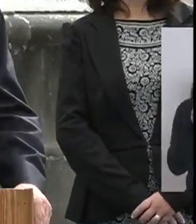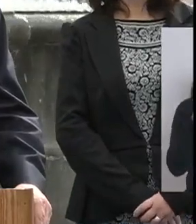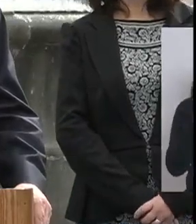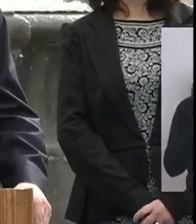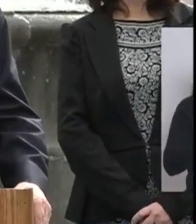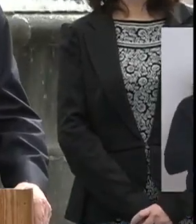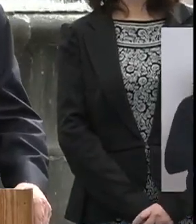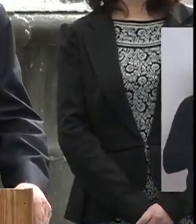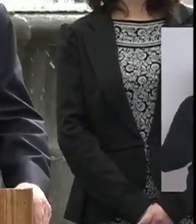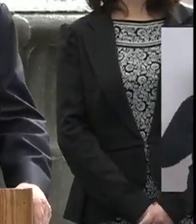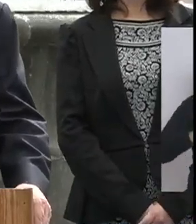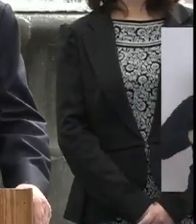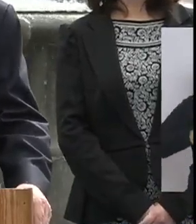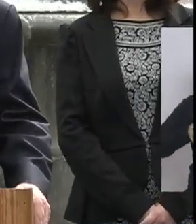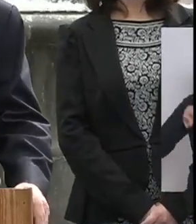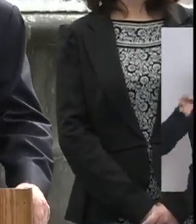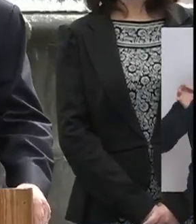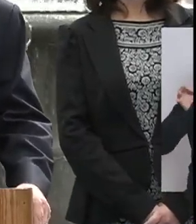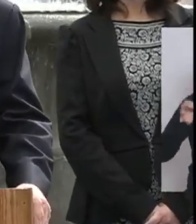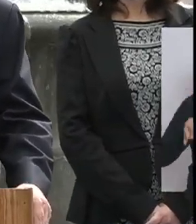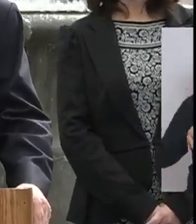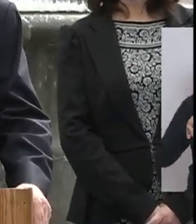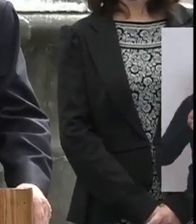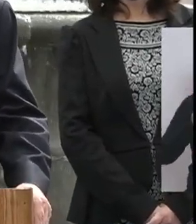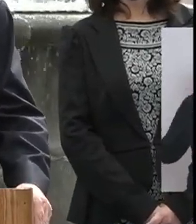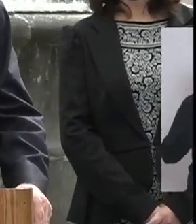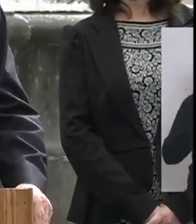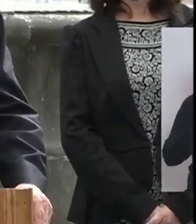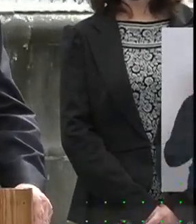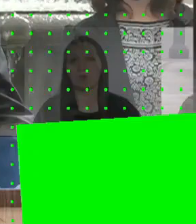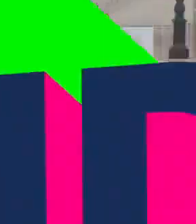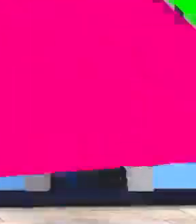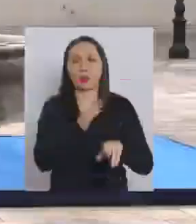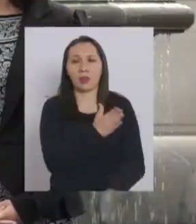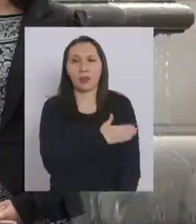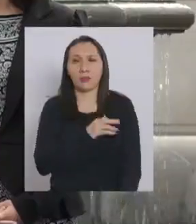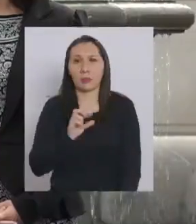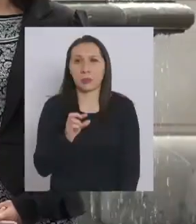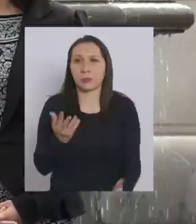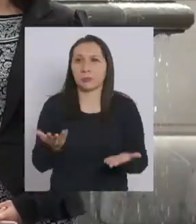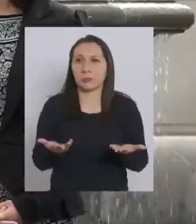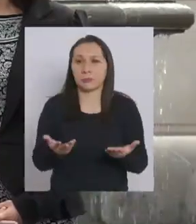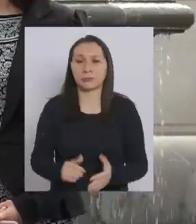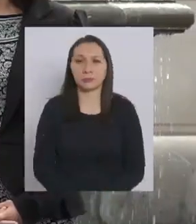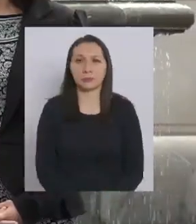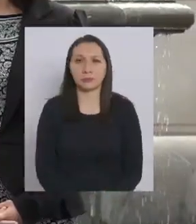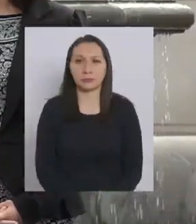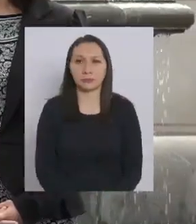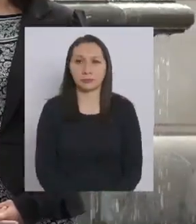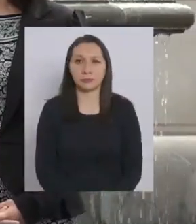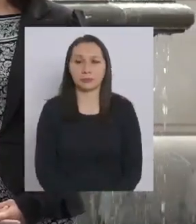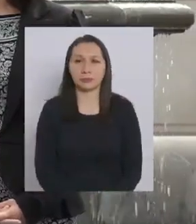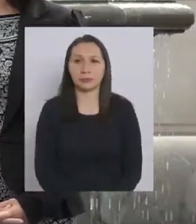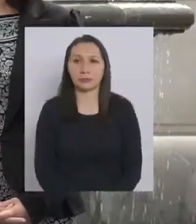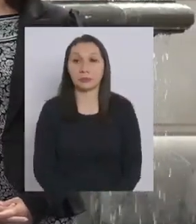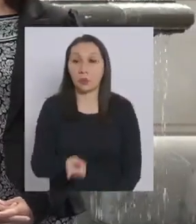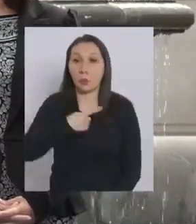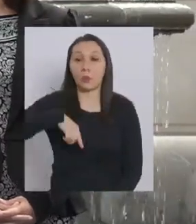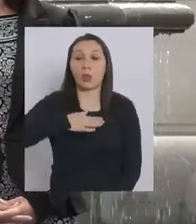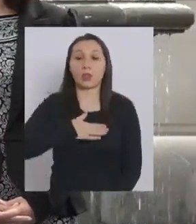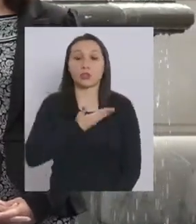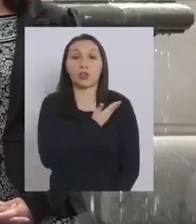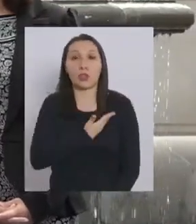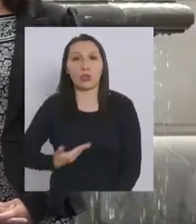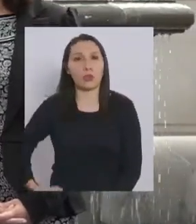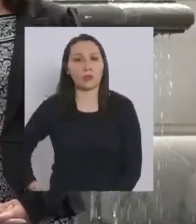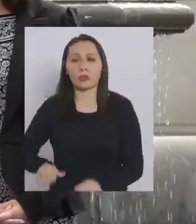vaya mal. Sí, el tema que nos convoca son las ayudas sociales. Vamos a interrumpir un segundo porque el presidente está respondiendo preguntas. Bueno, nuestro gobierno